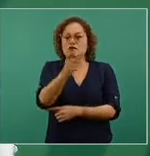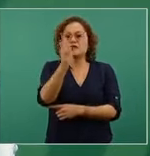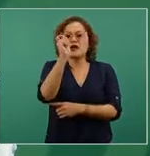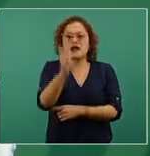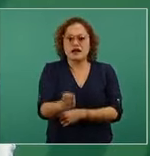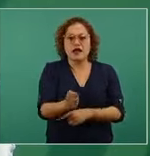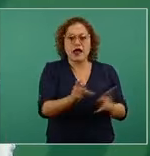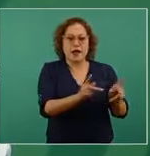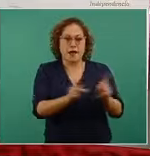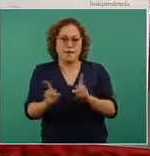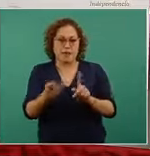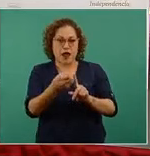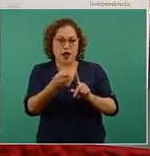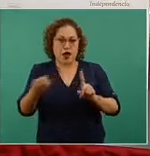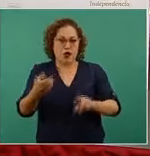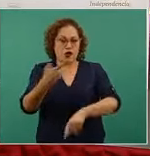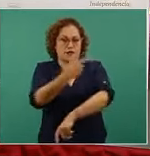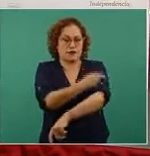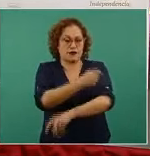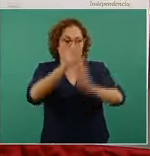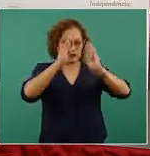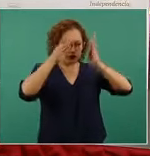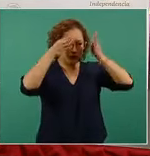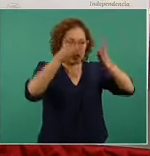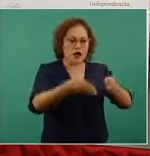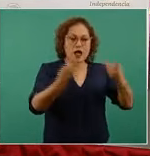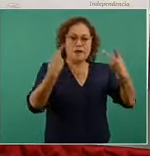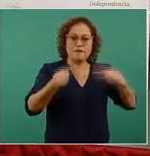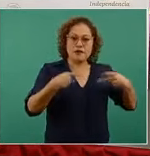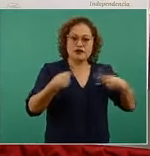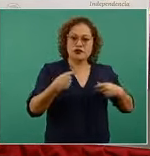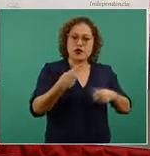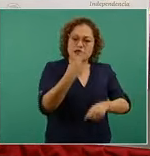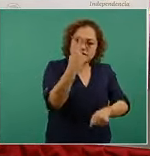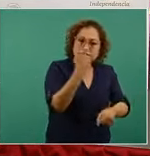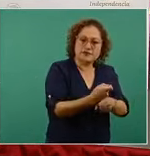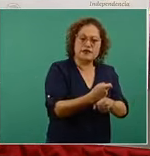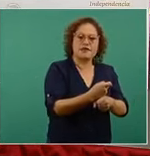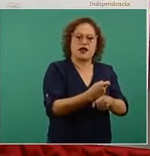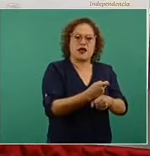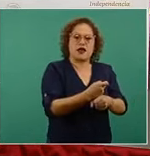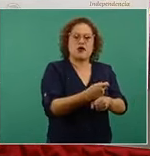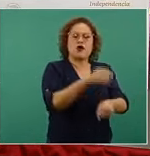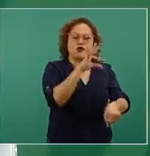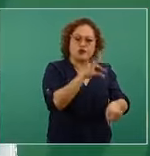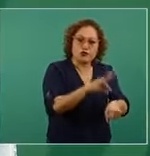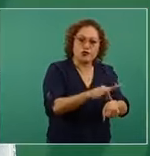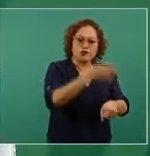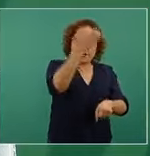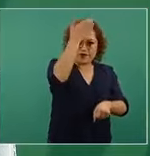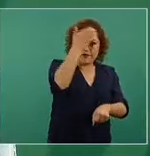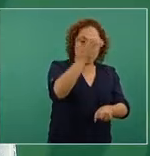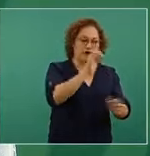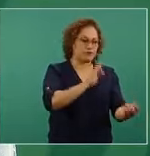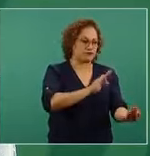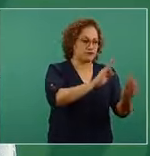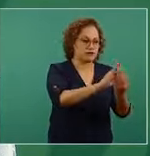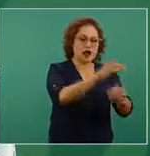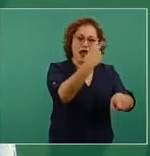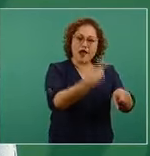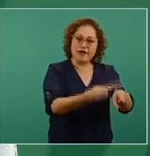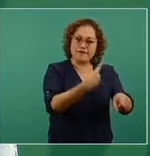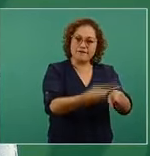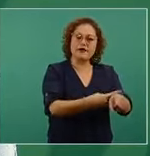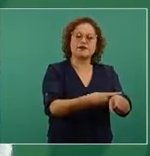este momento a trabajadores de salud de primera línea es decir aquellas a que el personal de salud que atiende a población con